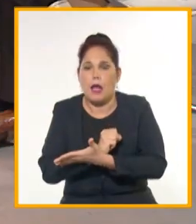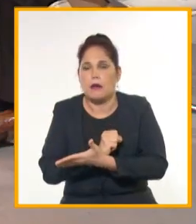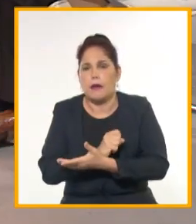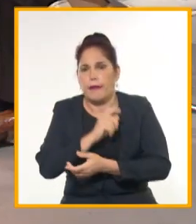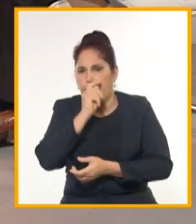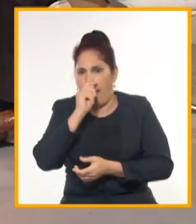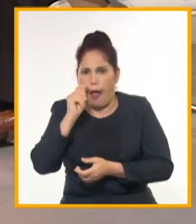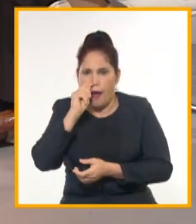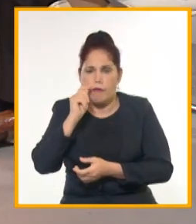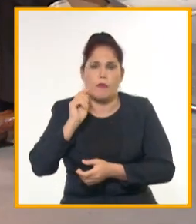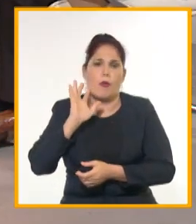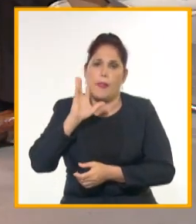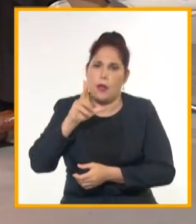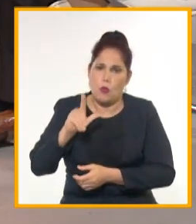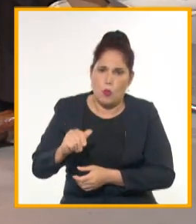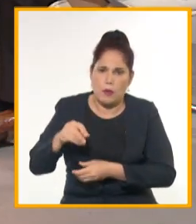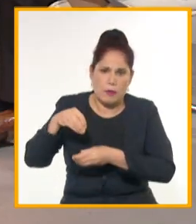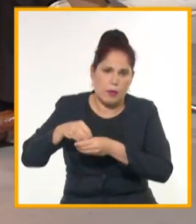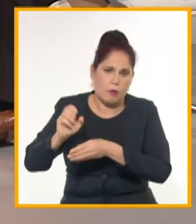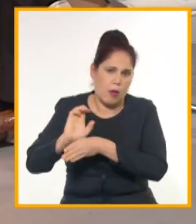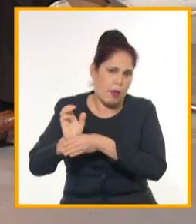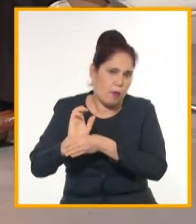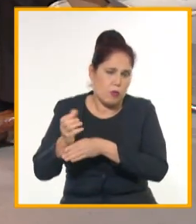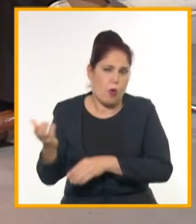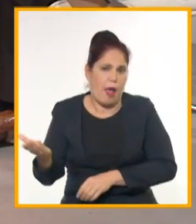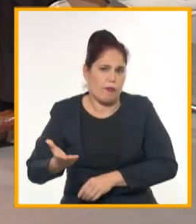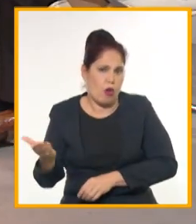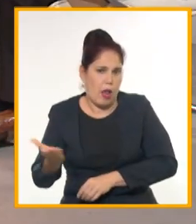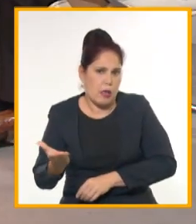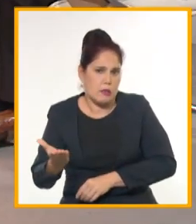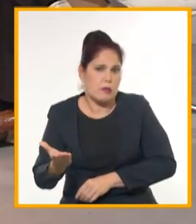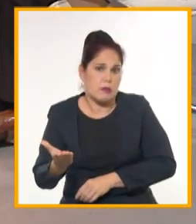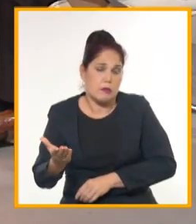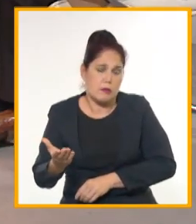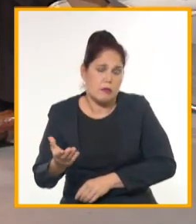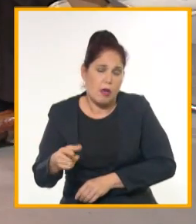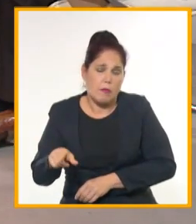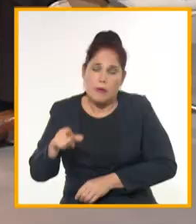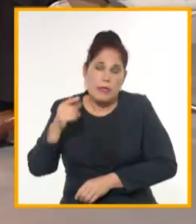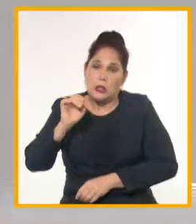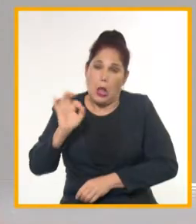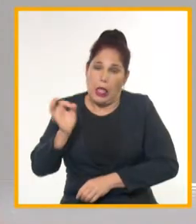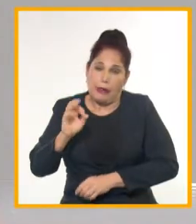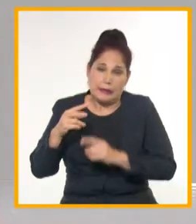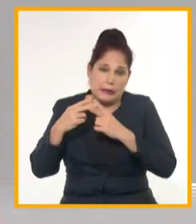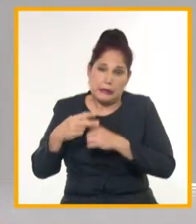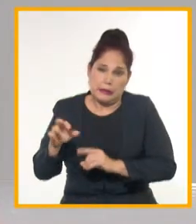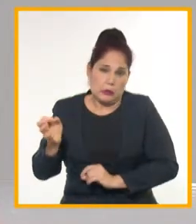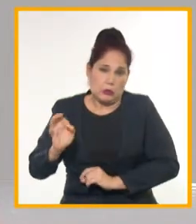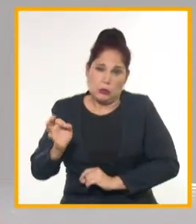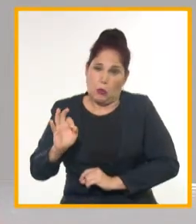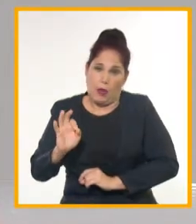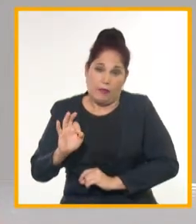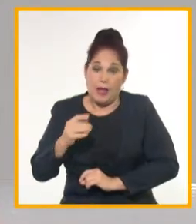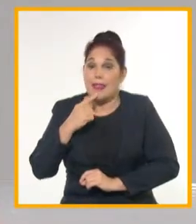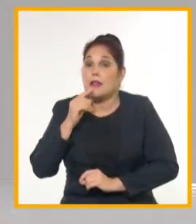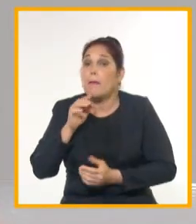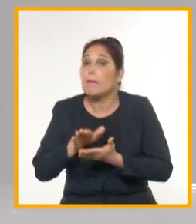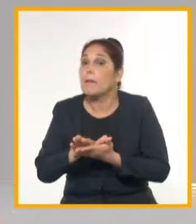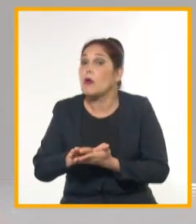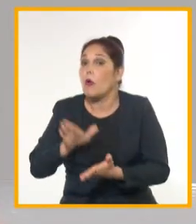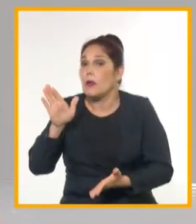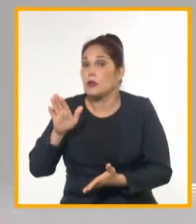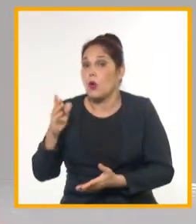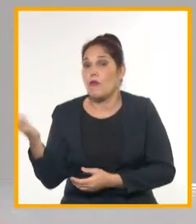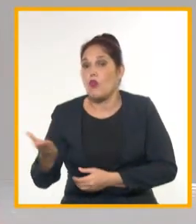la delincuencia en Ecuador, la violencia, que es un mal que él no ha remediado, y que era lo primero que él prometió, lo primero